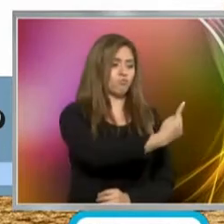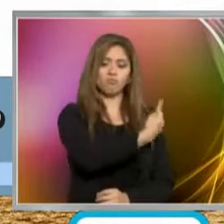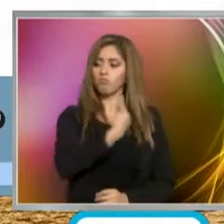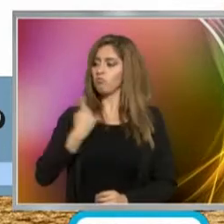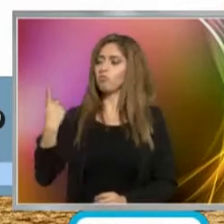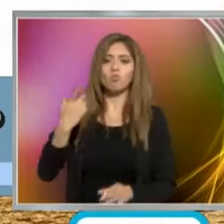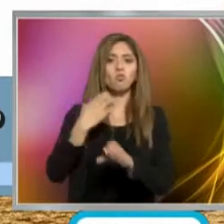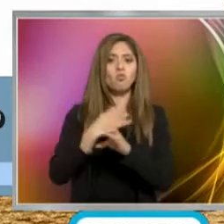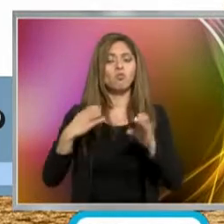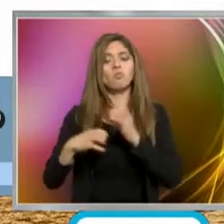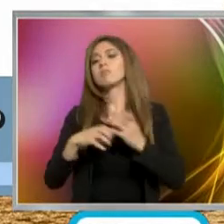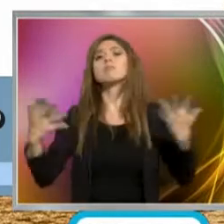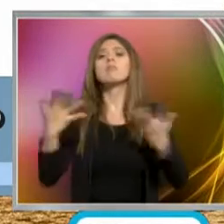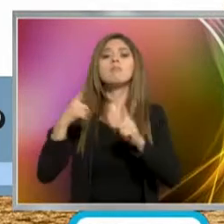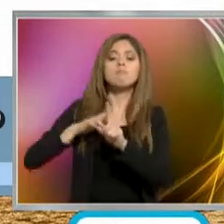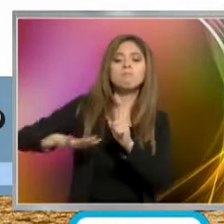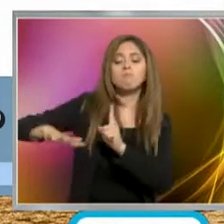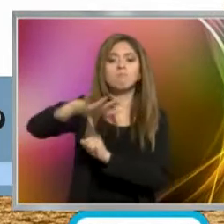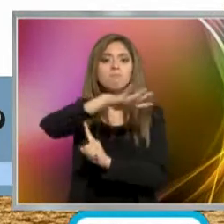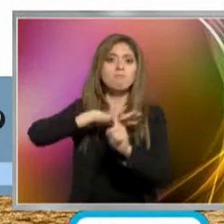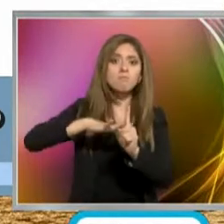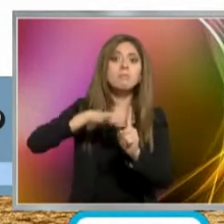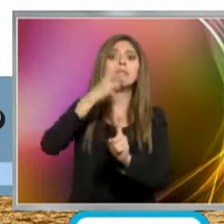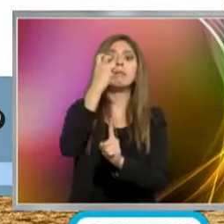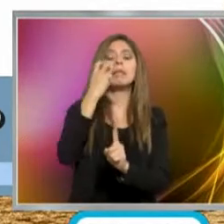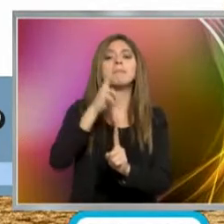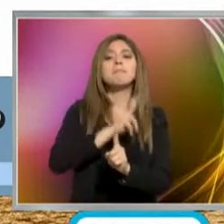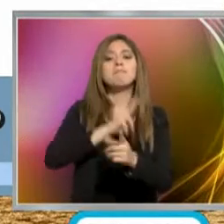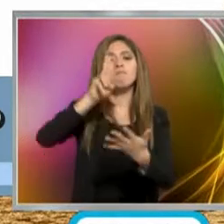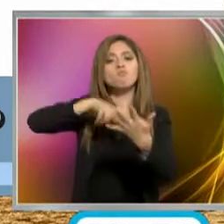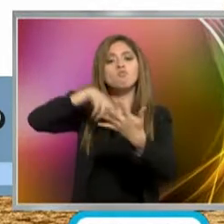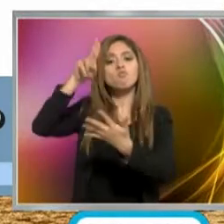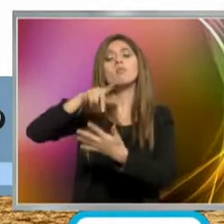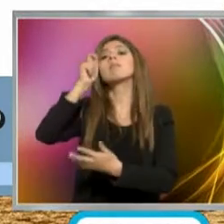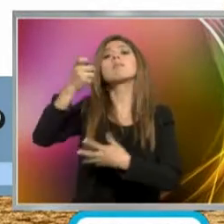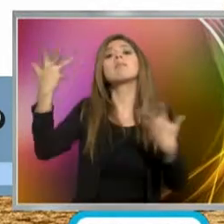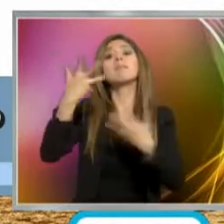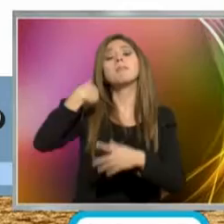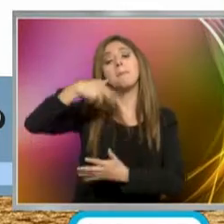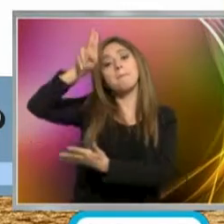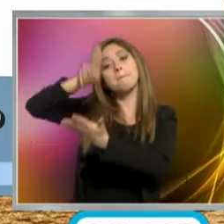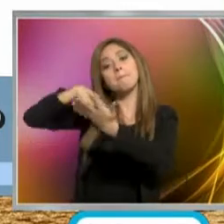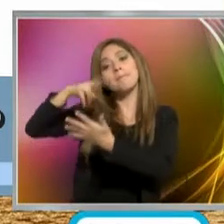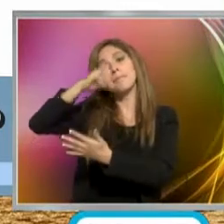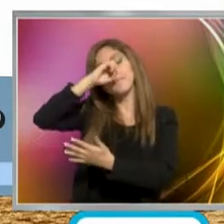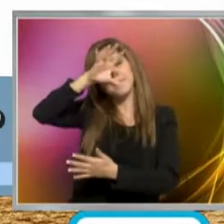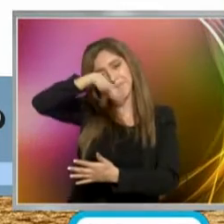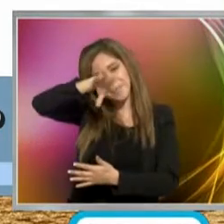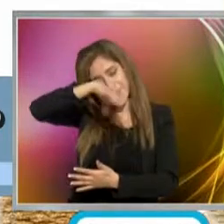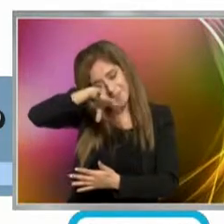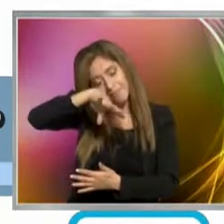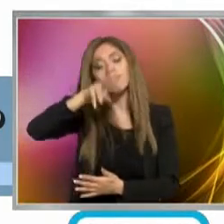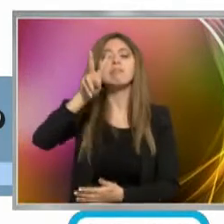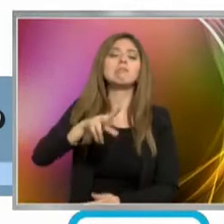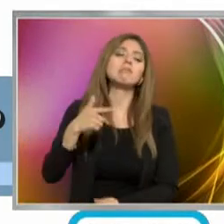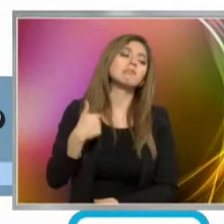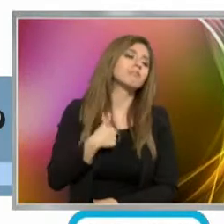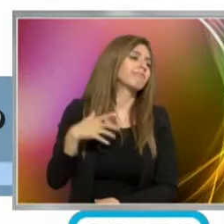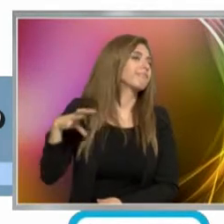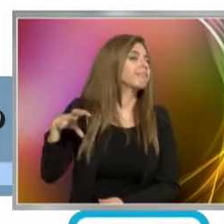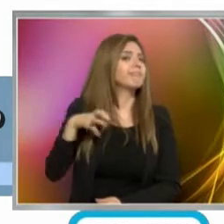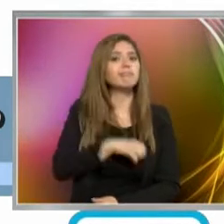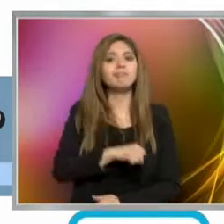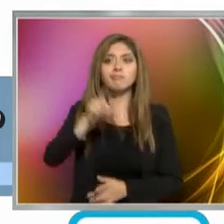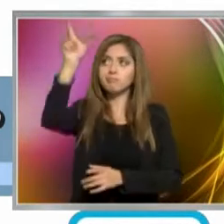tu alma y de tu ser. Muy bien. Y entonces esa es mi obra favorita, es un elefante. Me encanta y está en